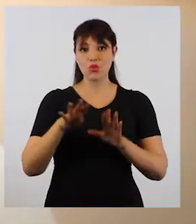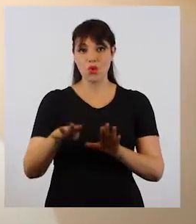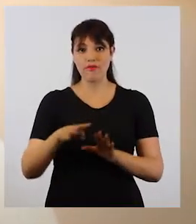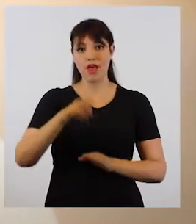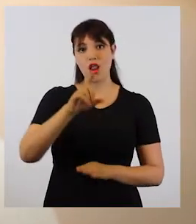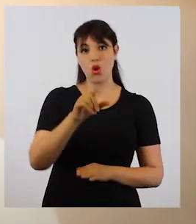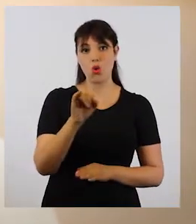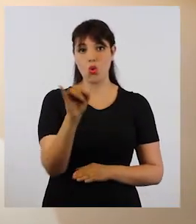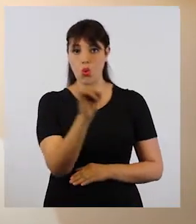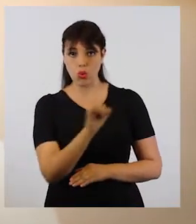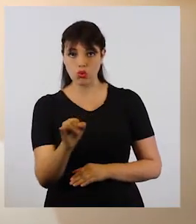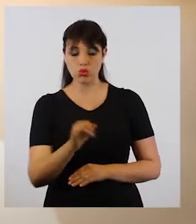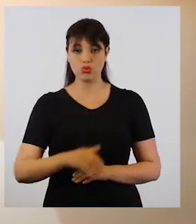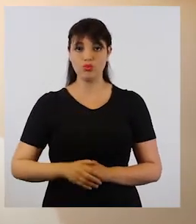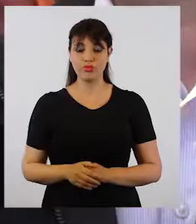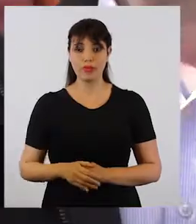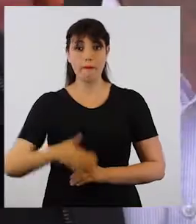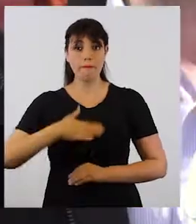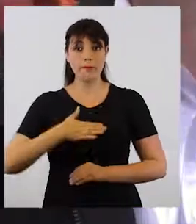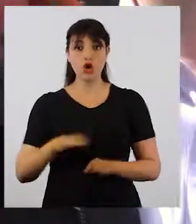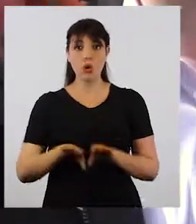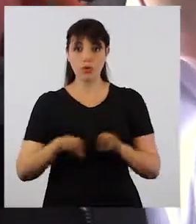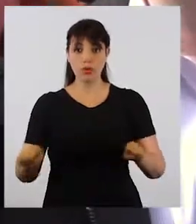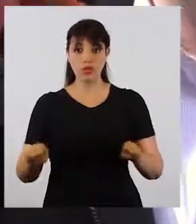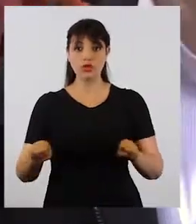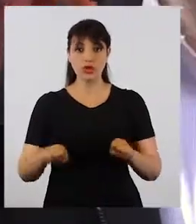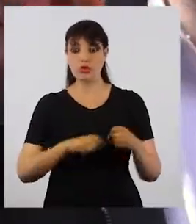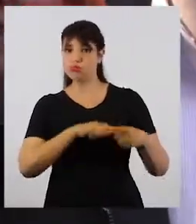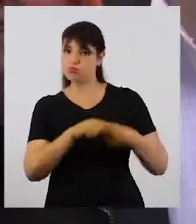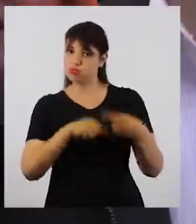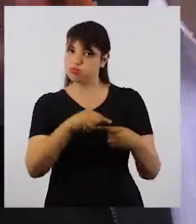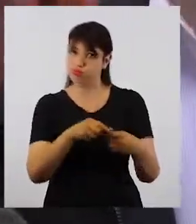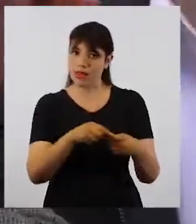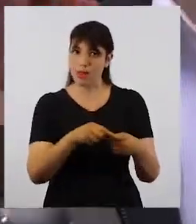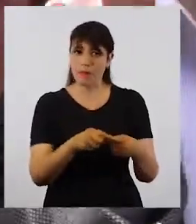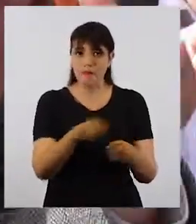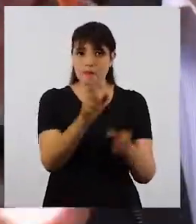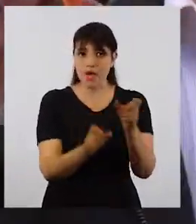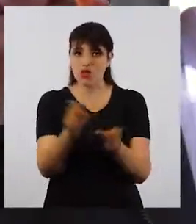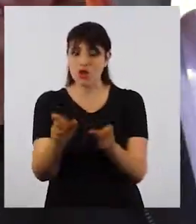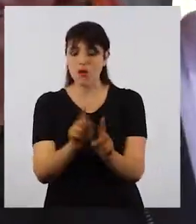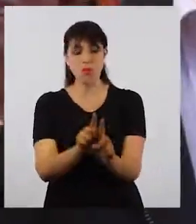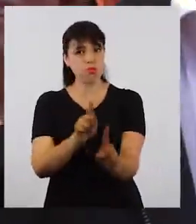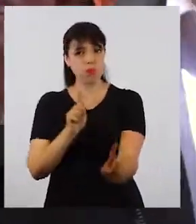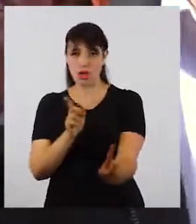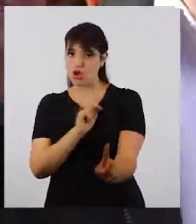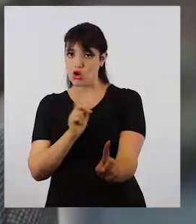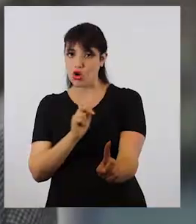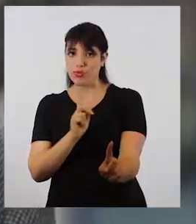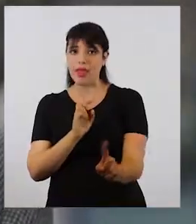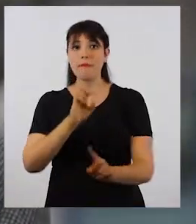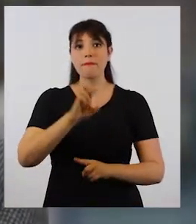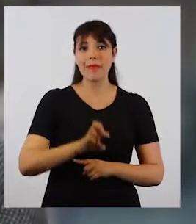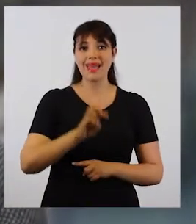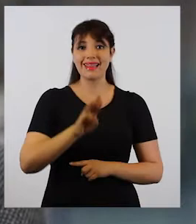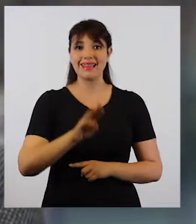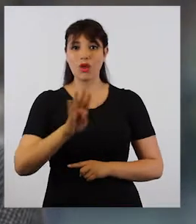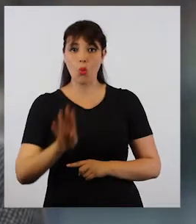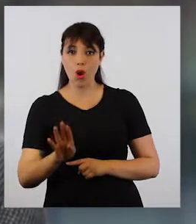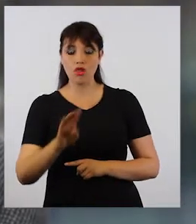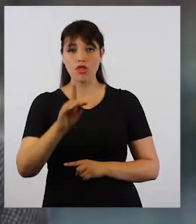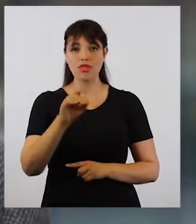luz ebensperger mi compromiso es con la conectividad para salvar esos pobladores del aislamiento p24